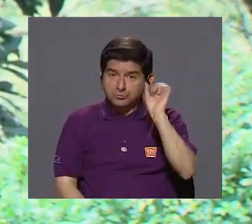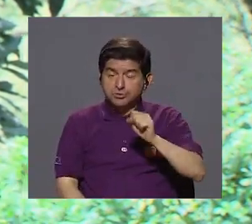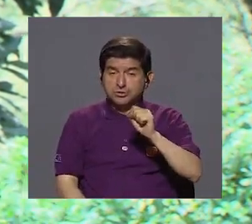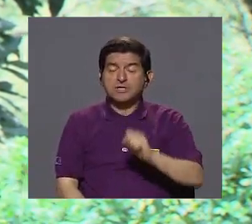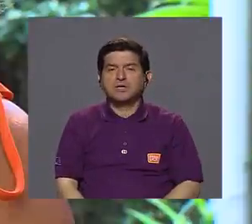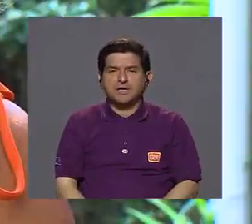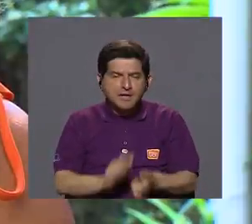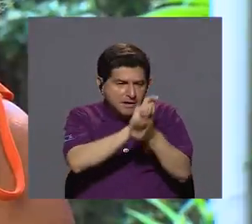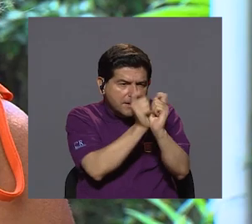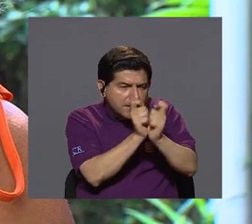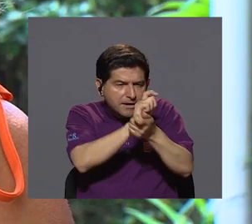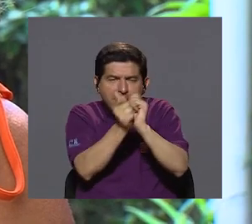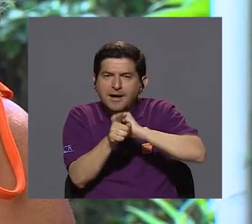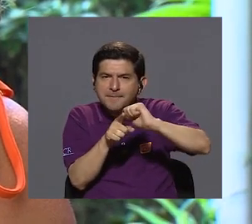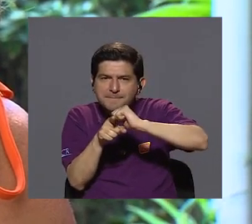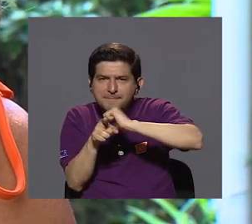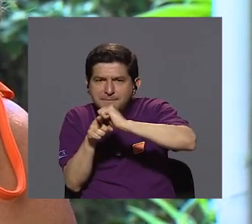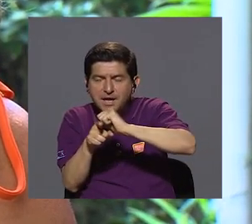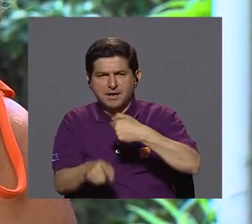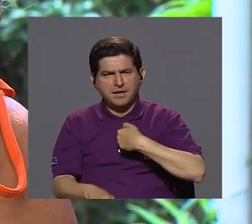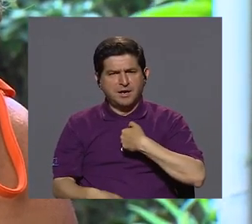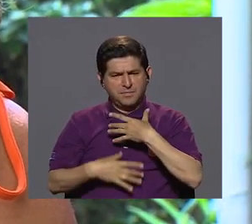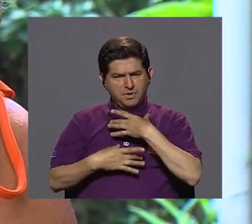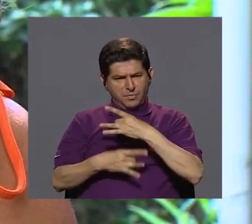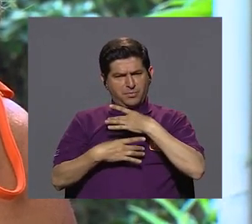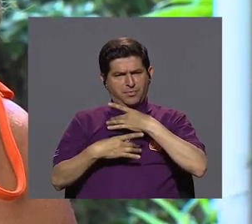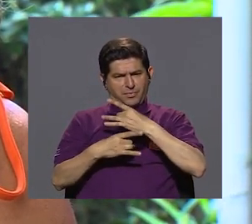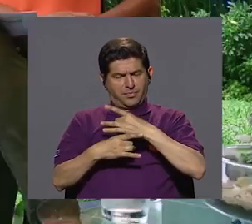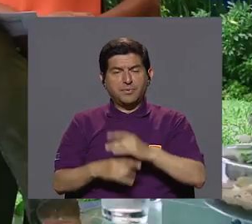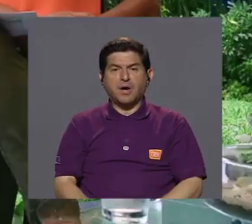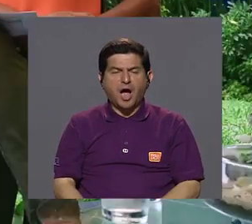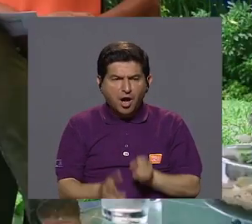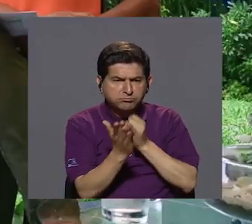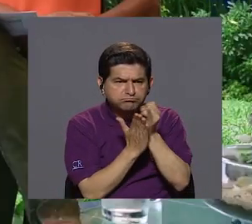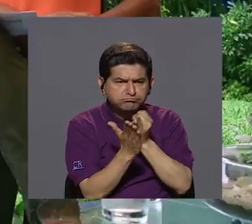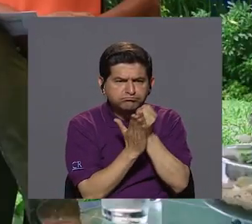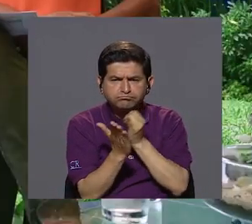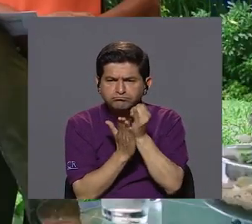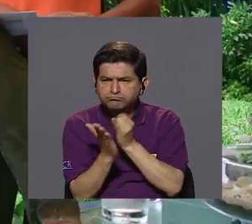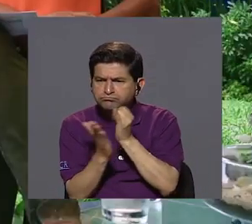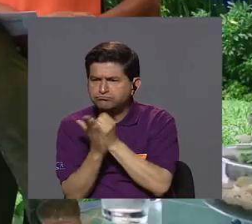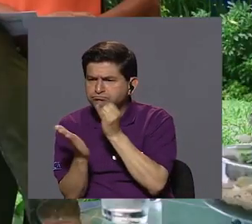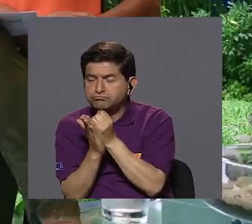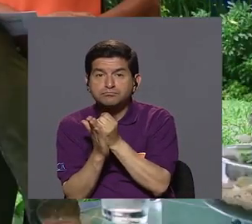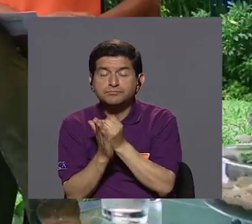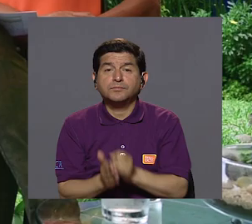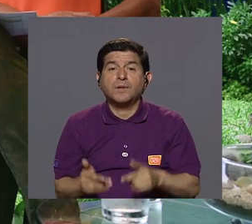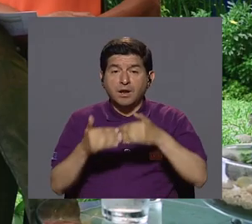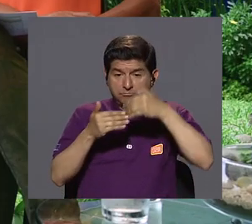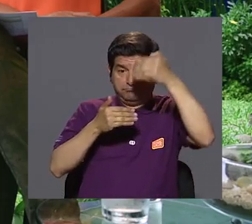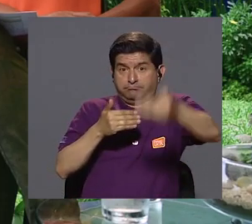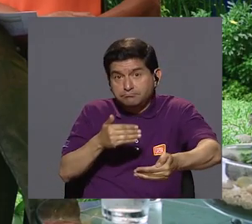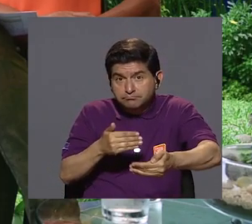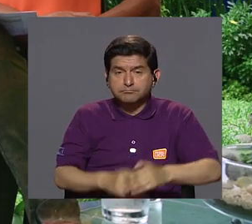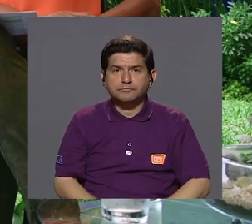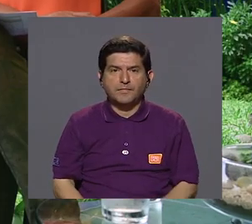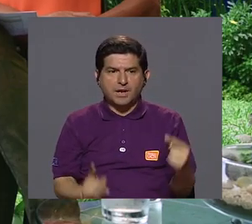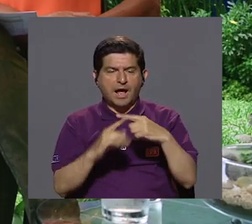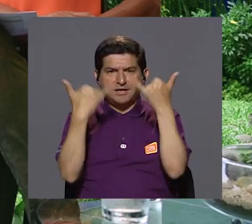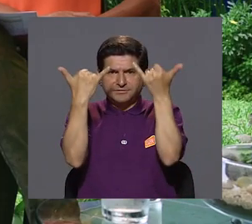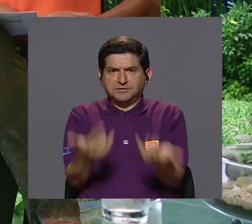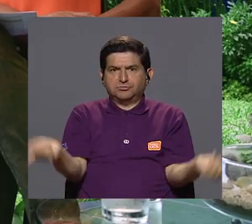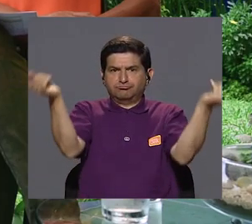a modificar algunas prácticas y me llamó muchísimo la atención. Entonces empecé a investigar sobre esto y bueno, nada, a partir de